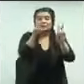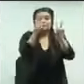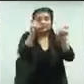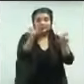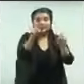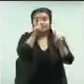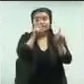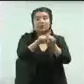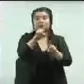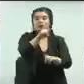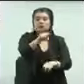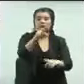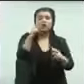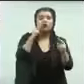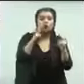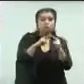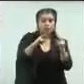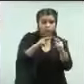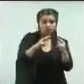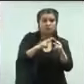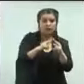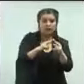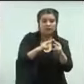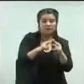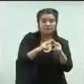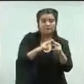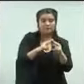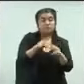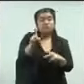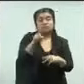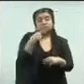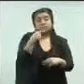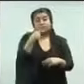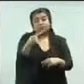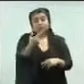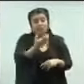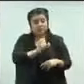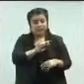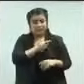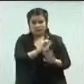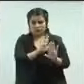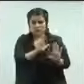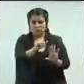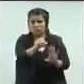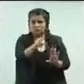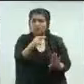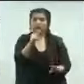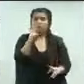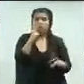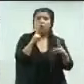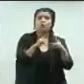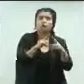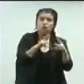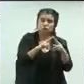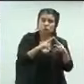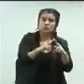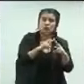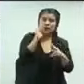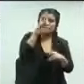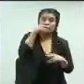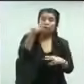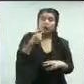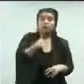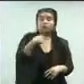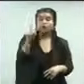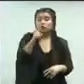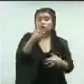ministro, para que esté informado. No le estoy diciendo nada malo, solo quiero que usted esté informado. Porque yo no tengo